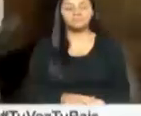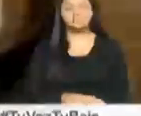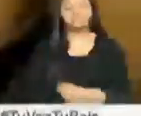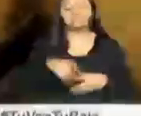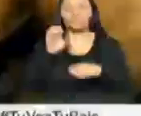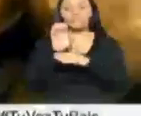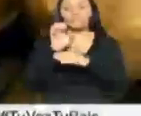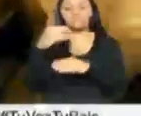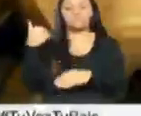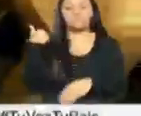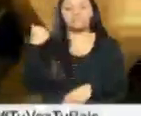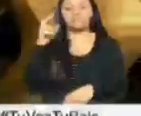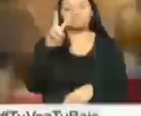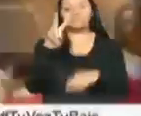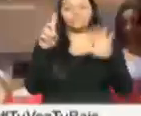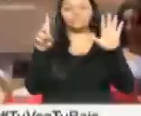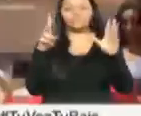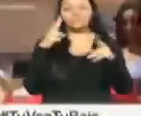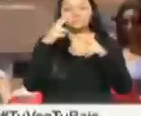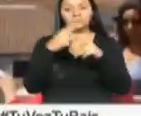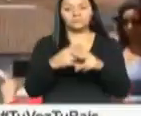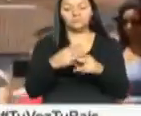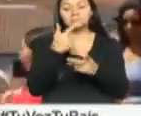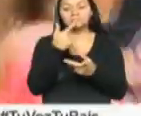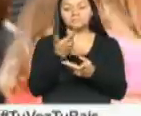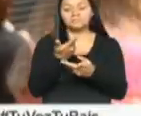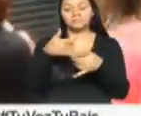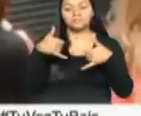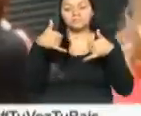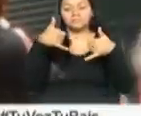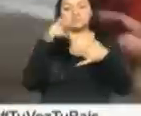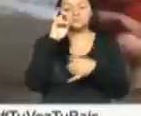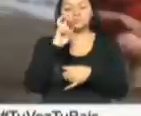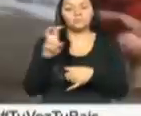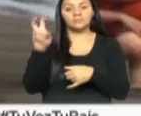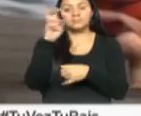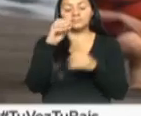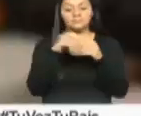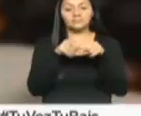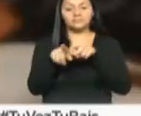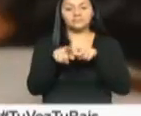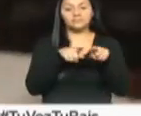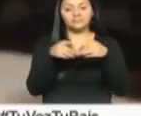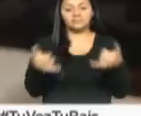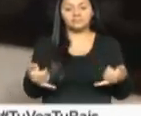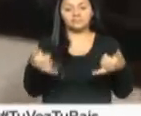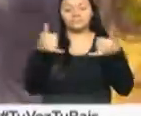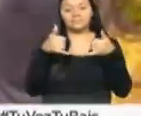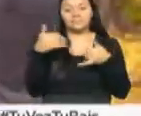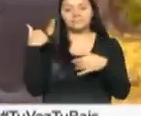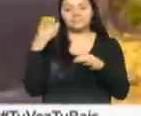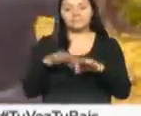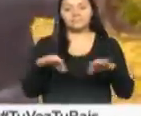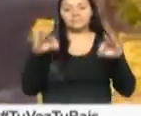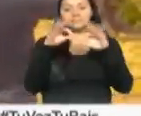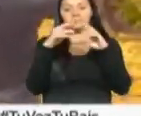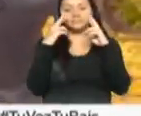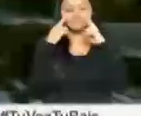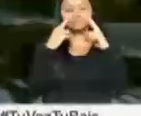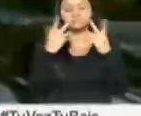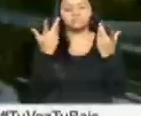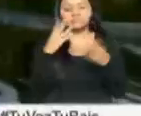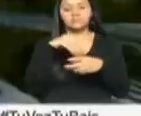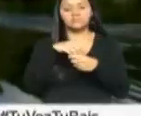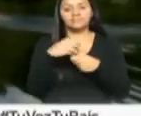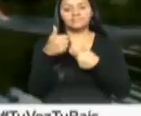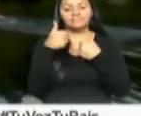Ecuador cuenta con 26 nominaciones en los denominados Óscar del Turismo y competirá por recibir estos importantes reconocimientos por la